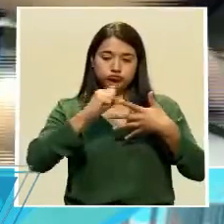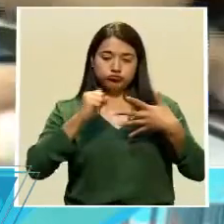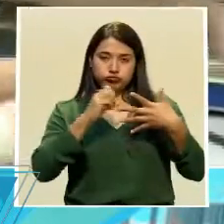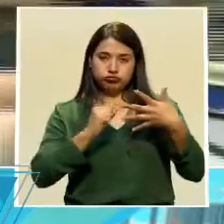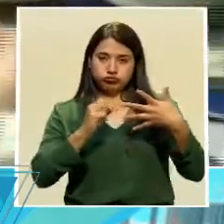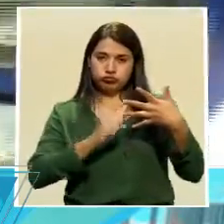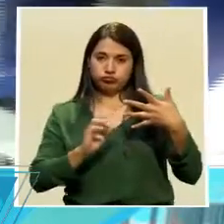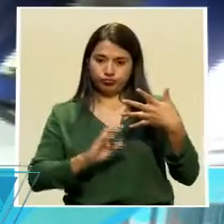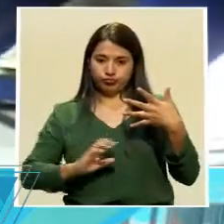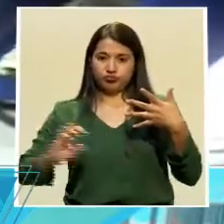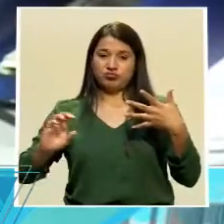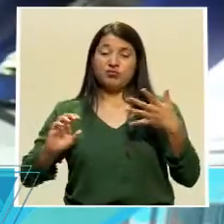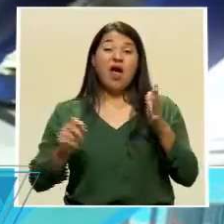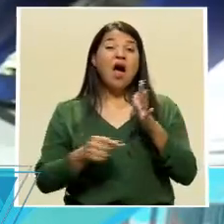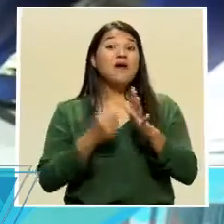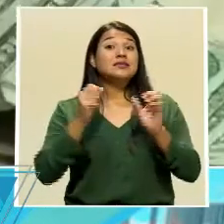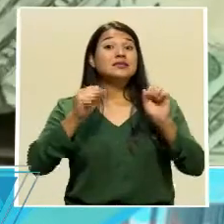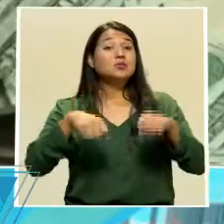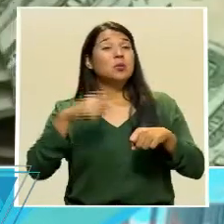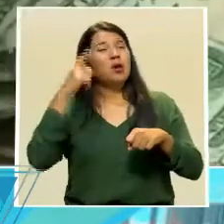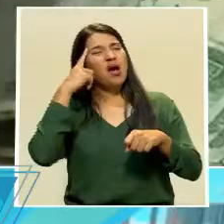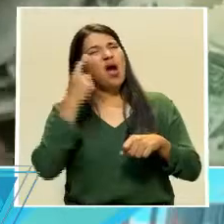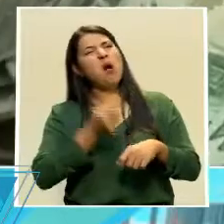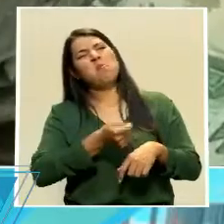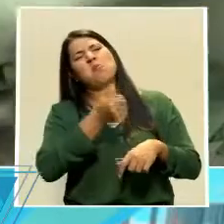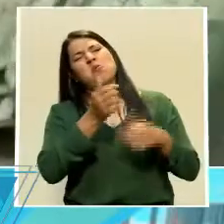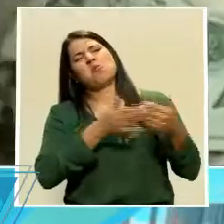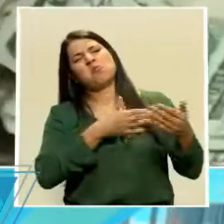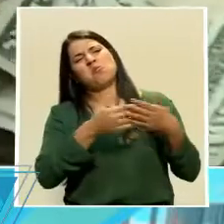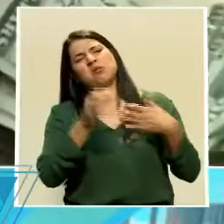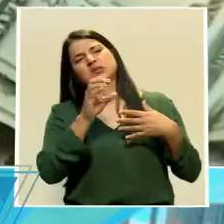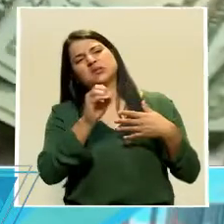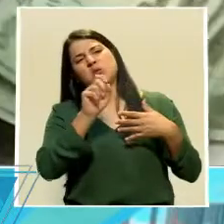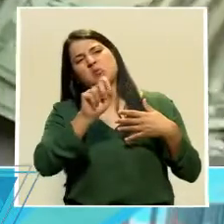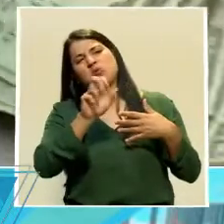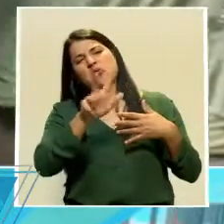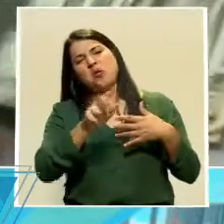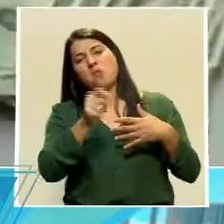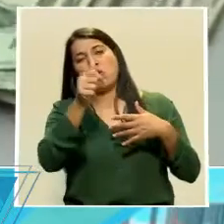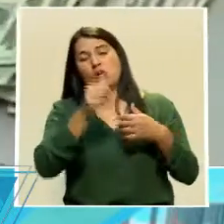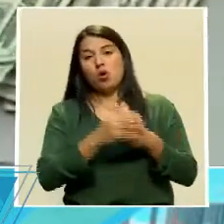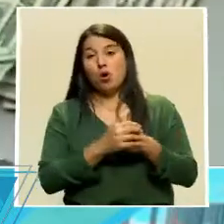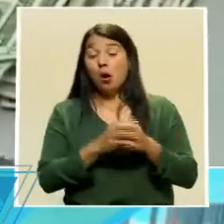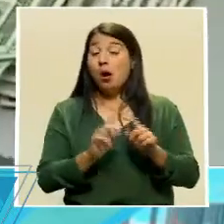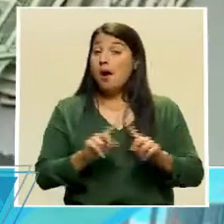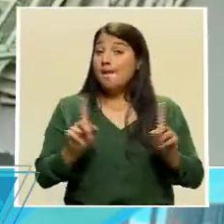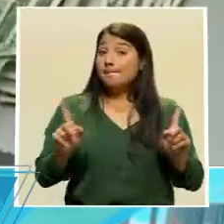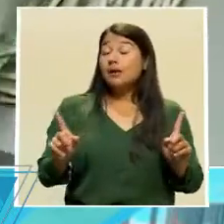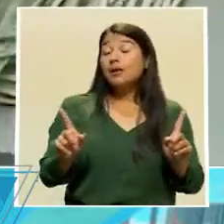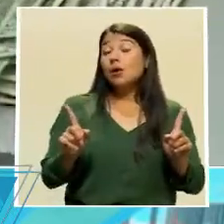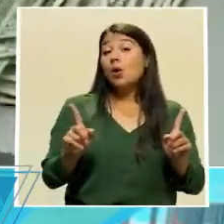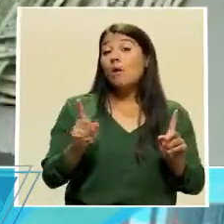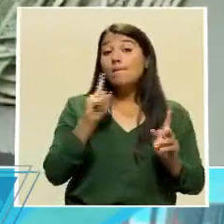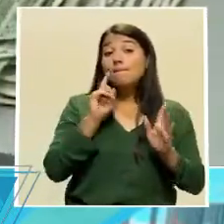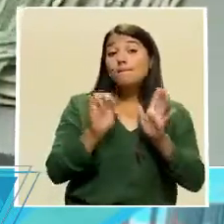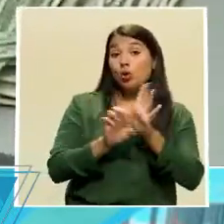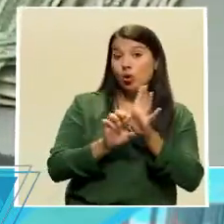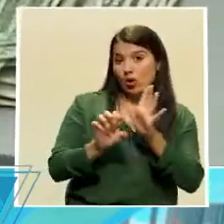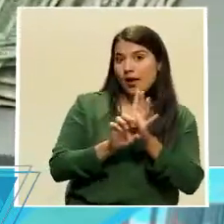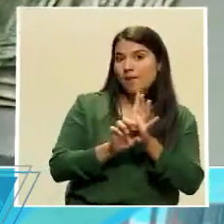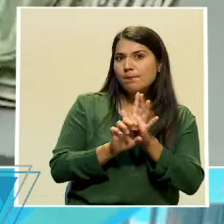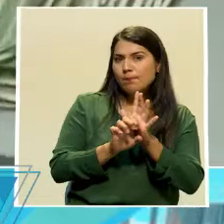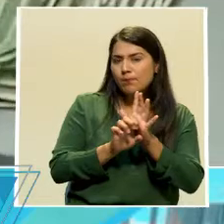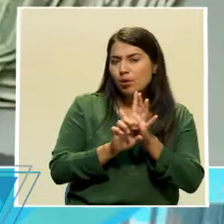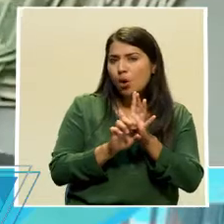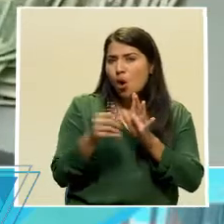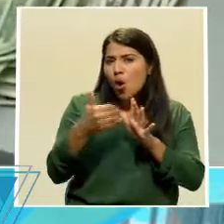muy poco, pero por ejemplo, le puedo decir que en el tema del redondeo o el tema de lo que se llaman finanzas de hormiga,